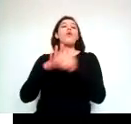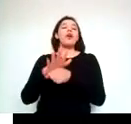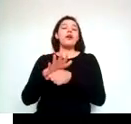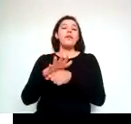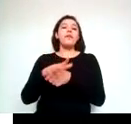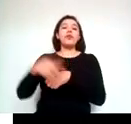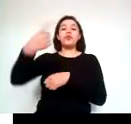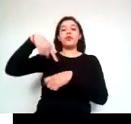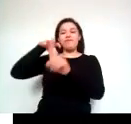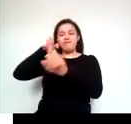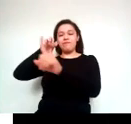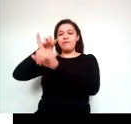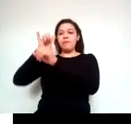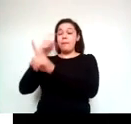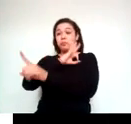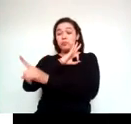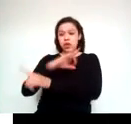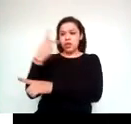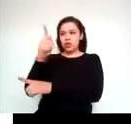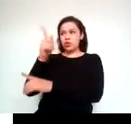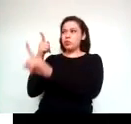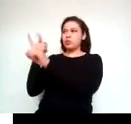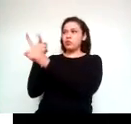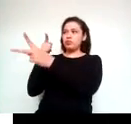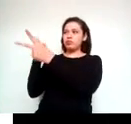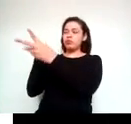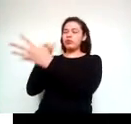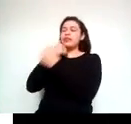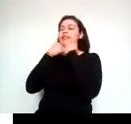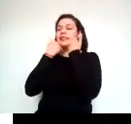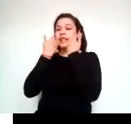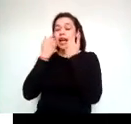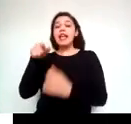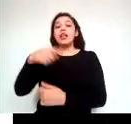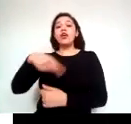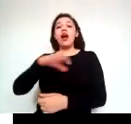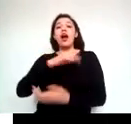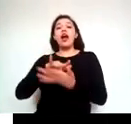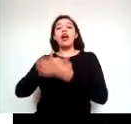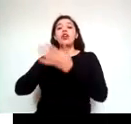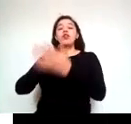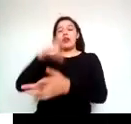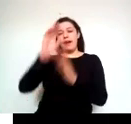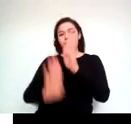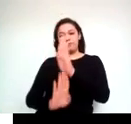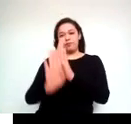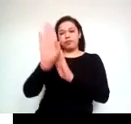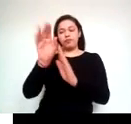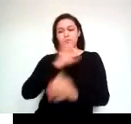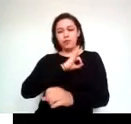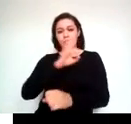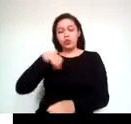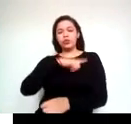sus objetivos, sus ambiciones, sus propósitos y ayudarles a crear esta base de crecimiento. Nosotros nos dedicamos a hacer